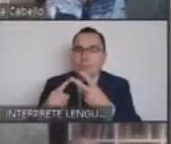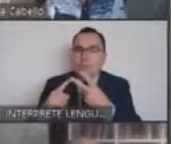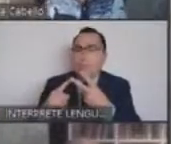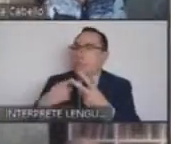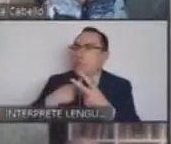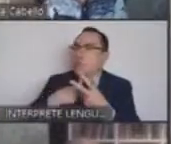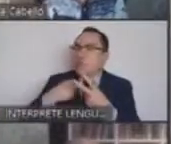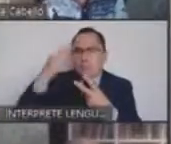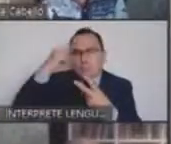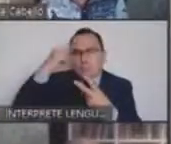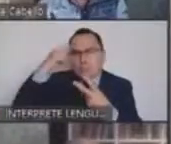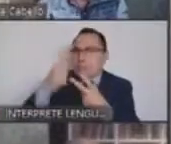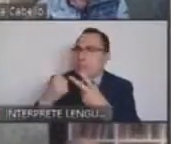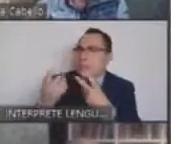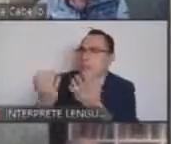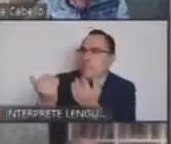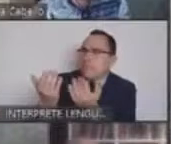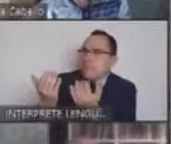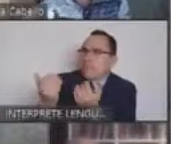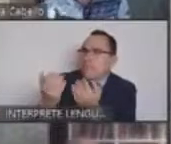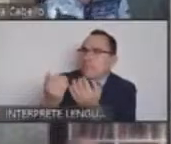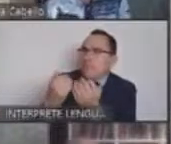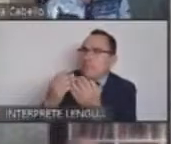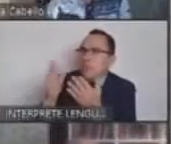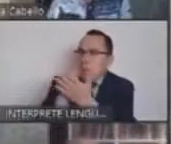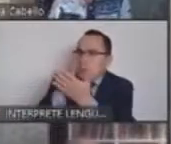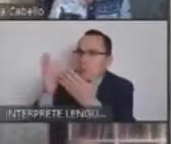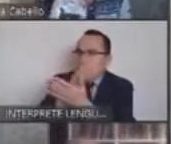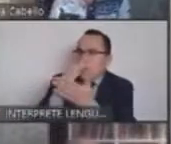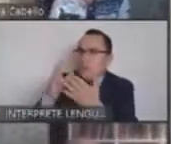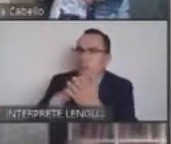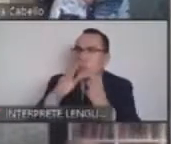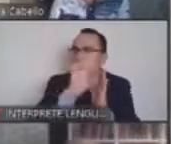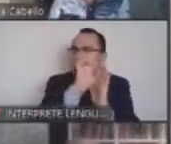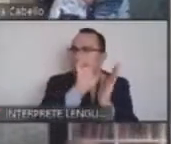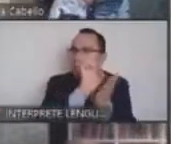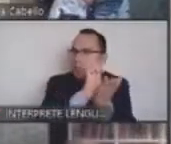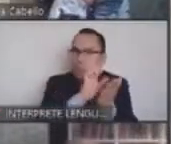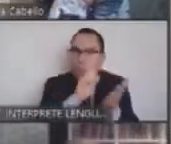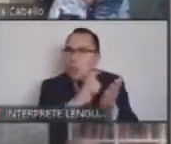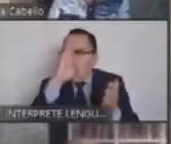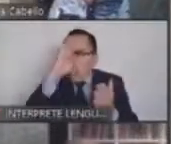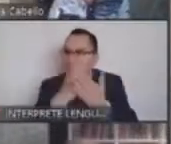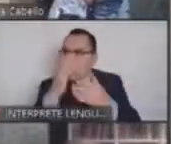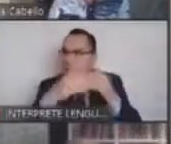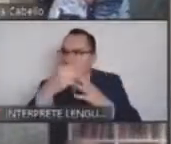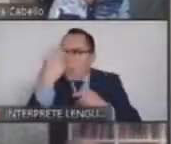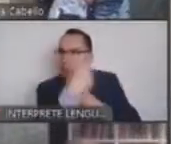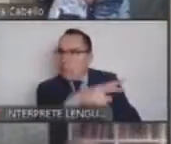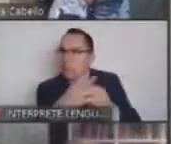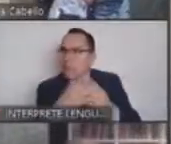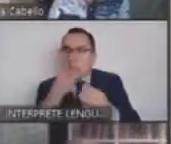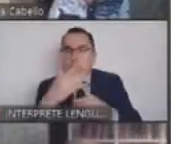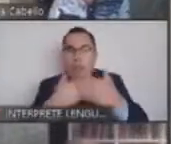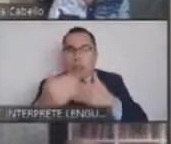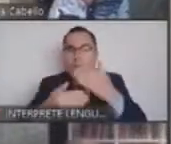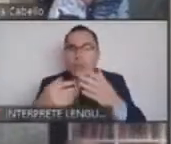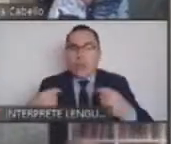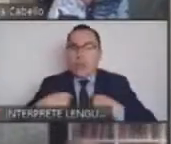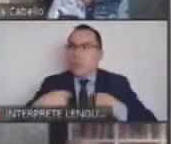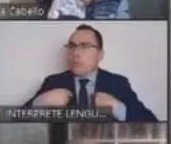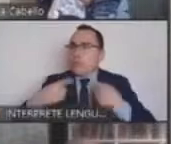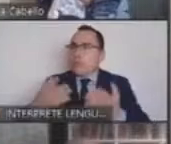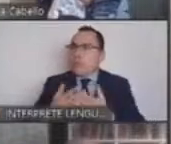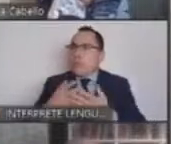comienzo a verificar cómo el Estado toma decisiones. Y la manera en cómo el Estado toma decisiones puede terminar por